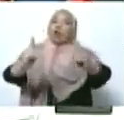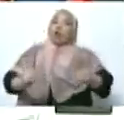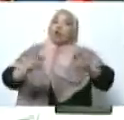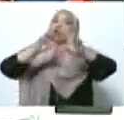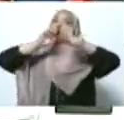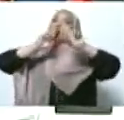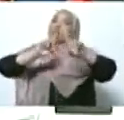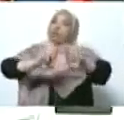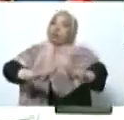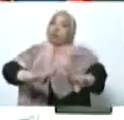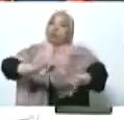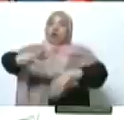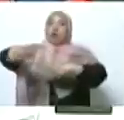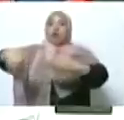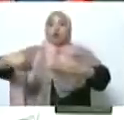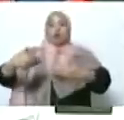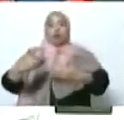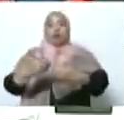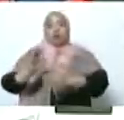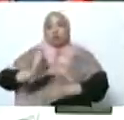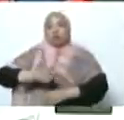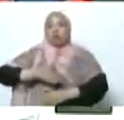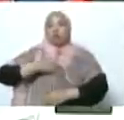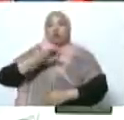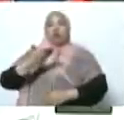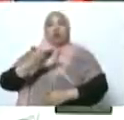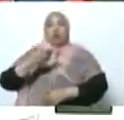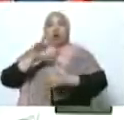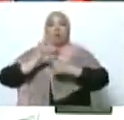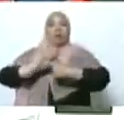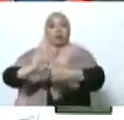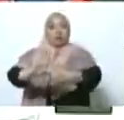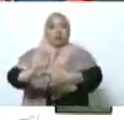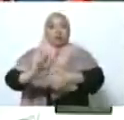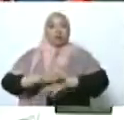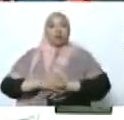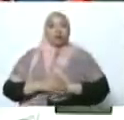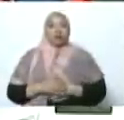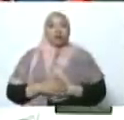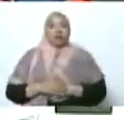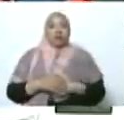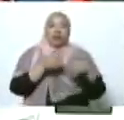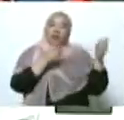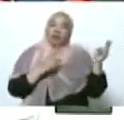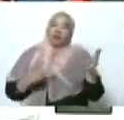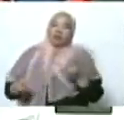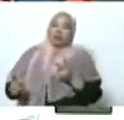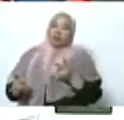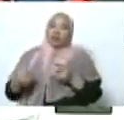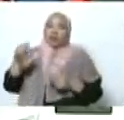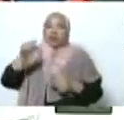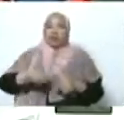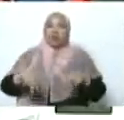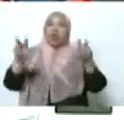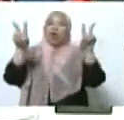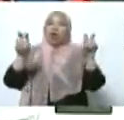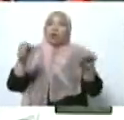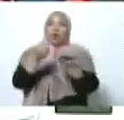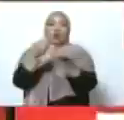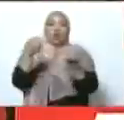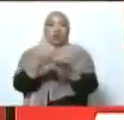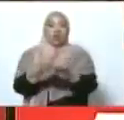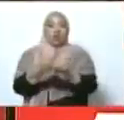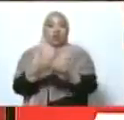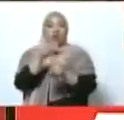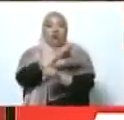que en cada área nosotros estemos presentando. Bienvenidos y bienvenidas al nuevo equipo de